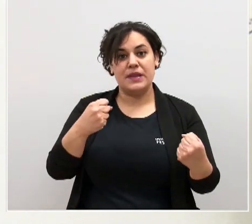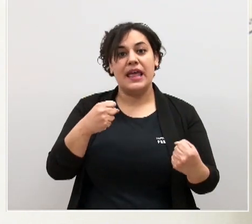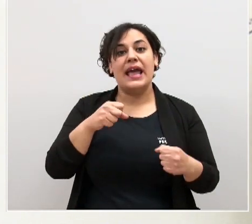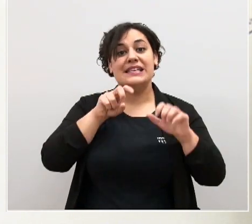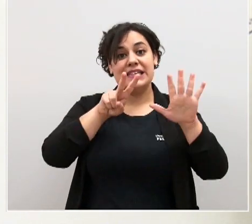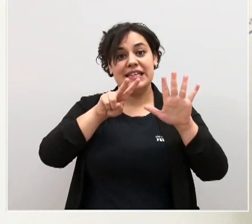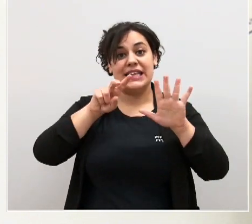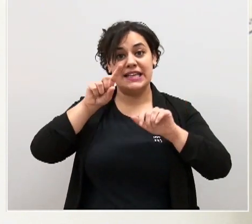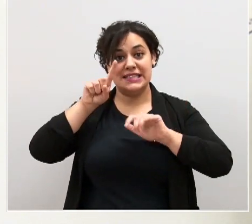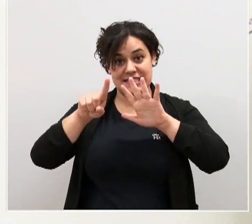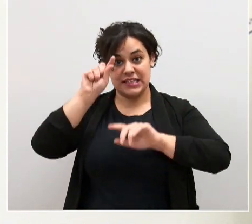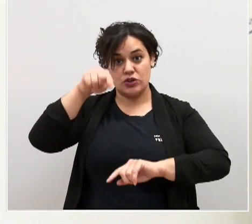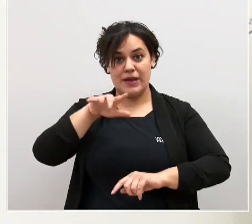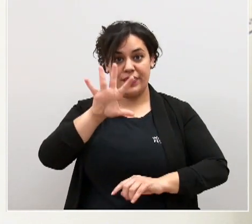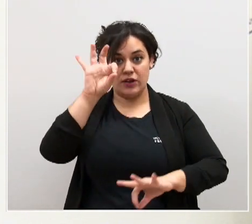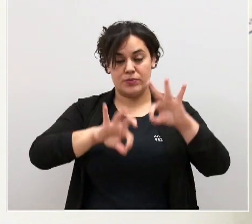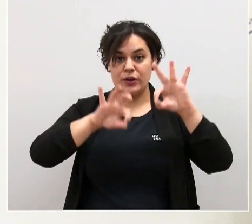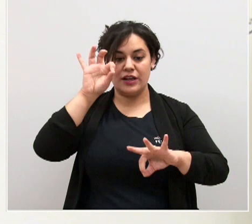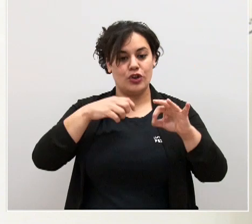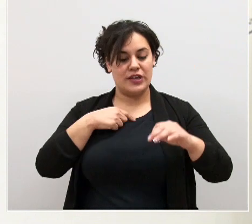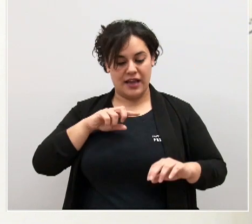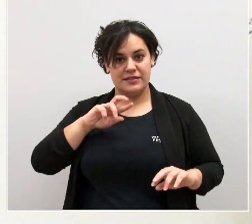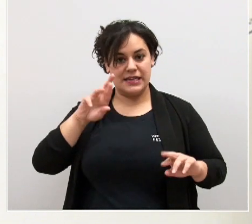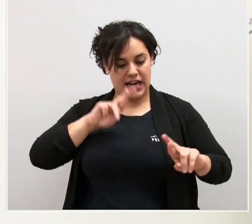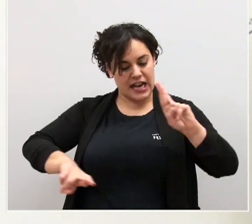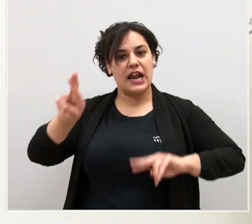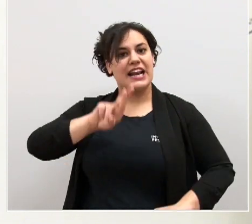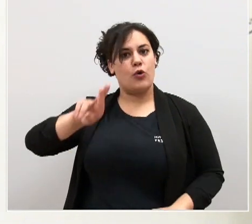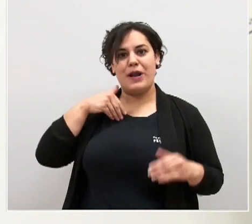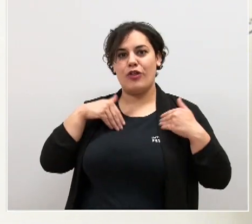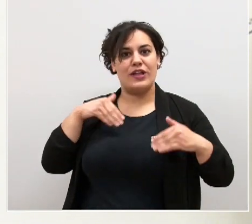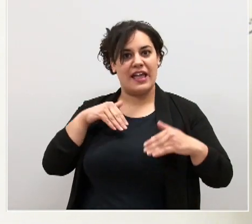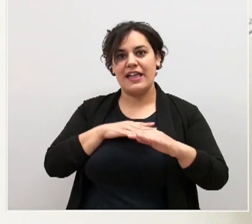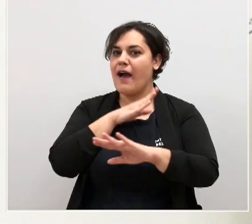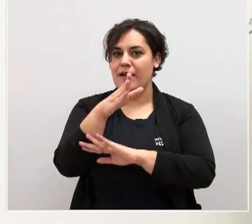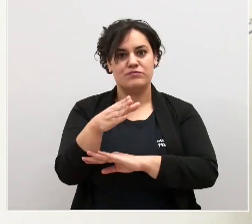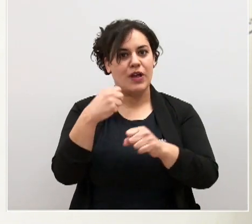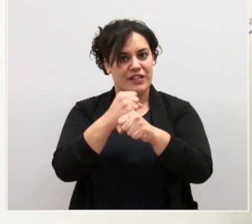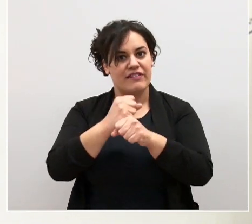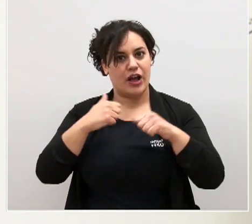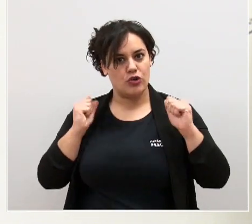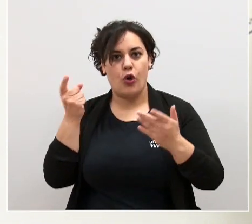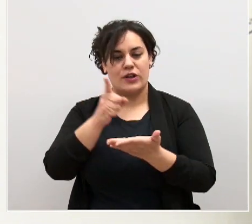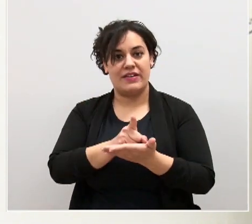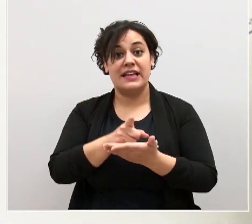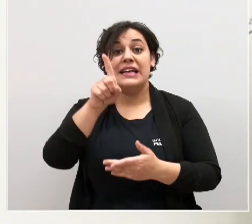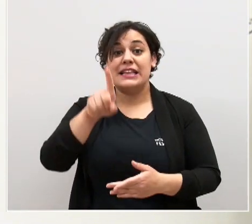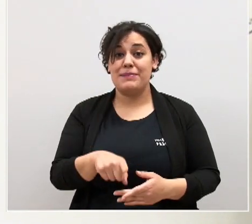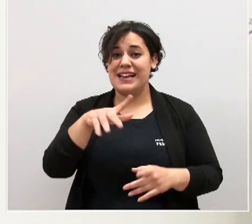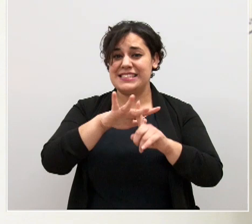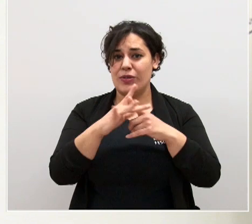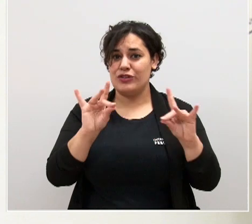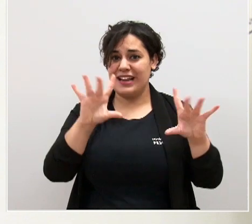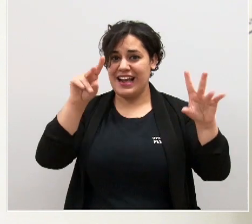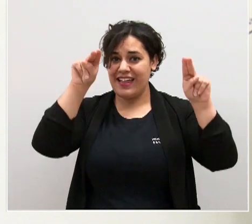76,5% ya están recuperados y han vuelto al trabajo. Y un día más, la situación más delicada, la de nuestras residencias de personas mayores, en las que,